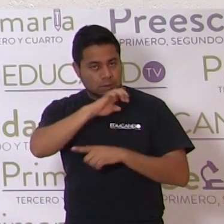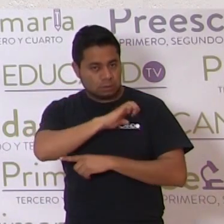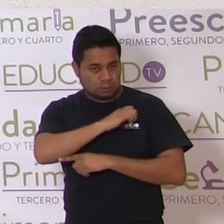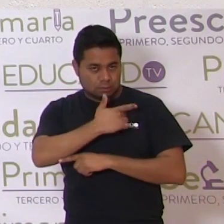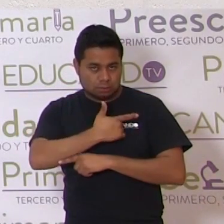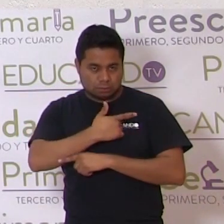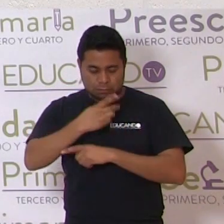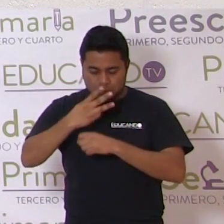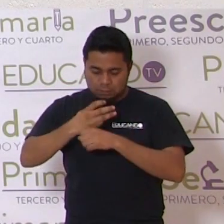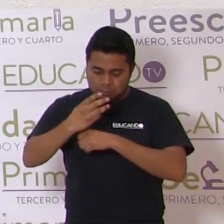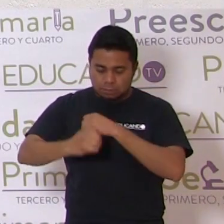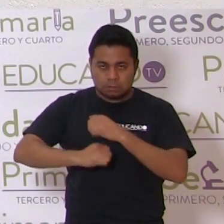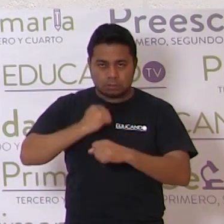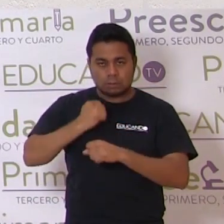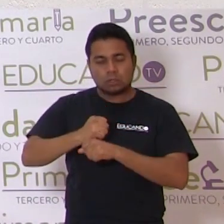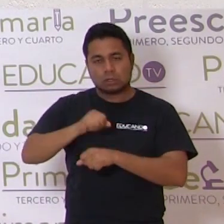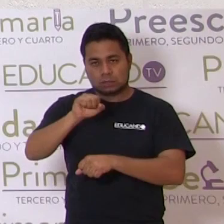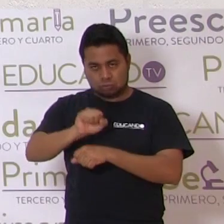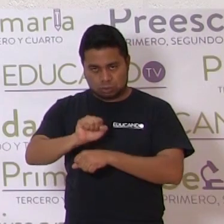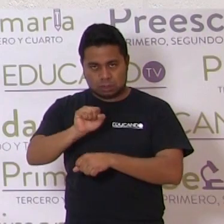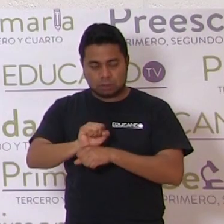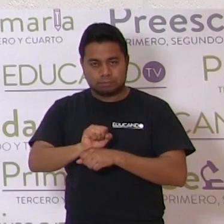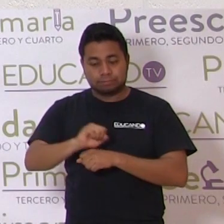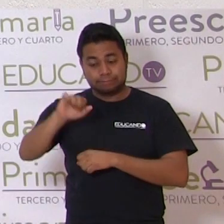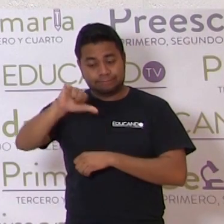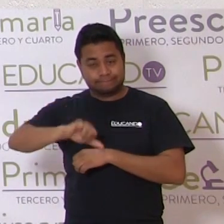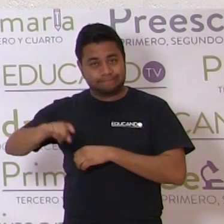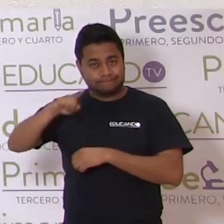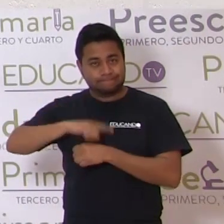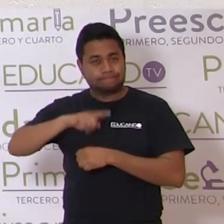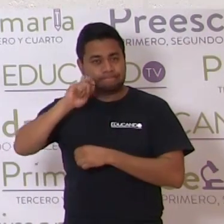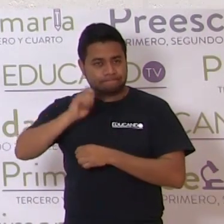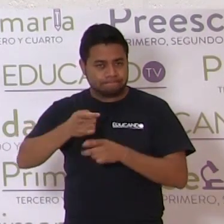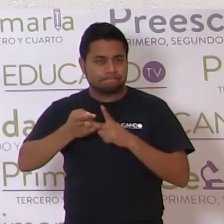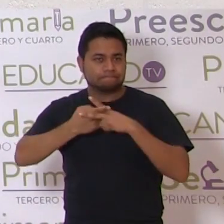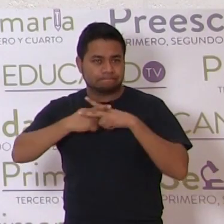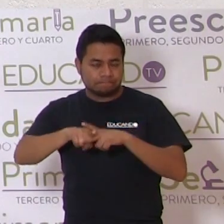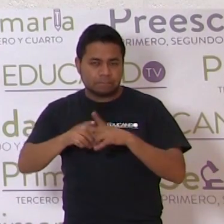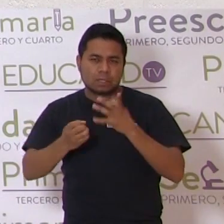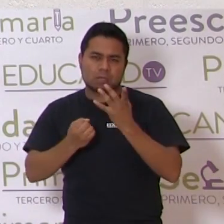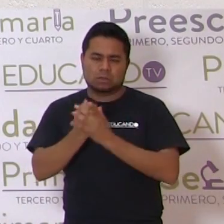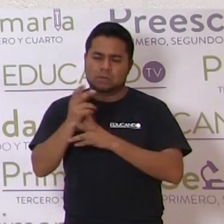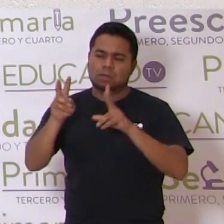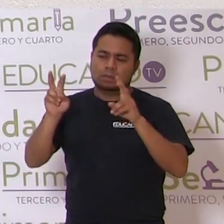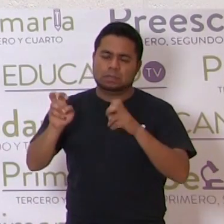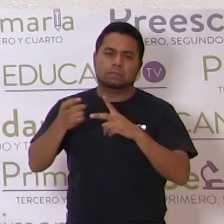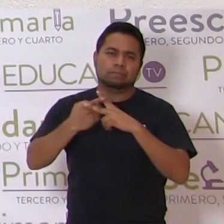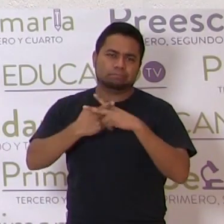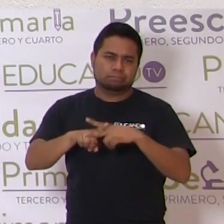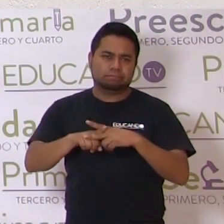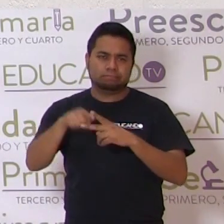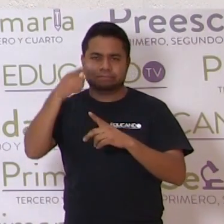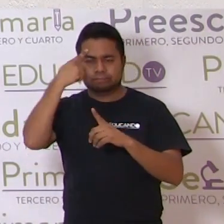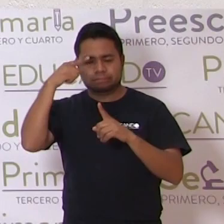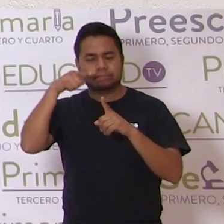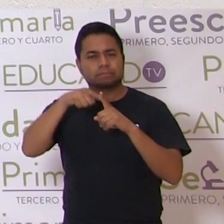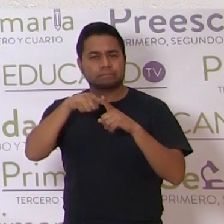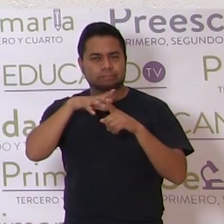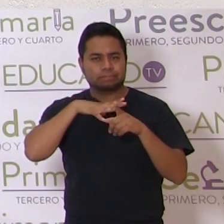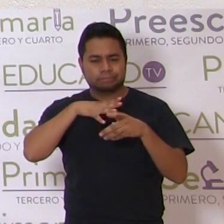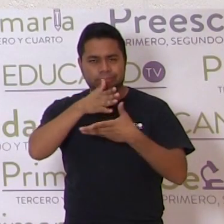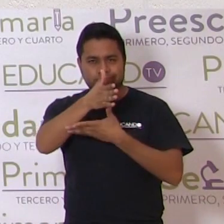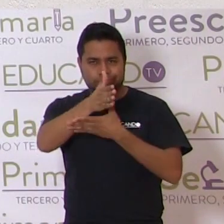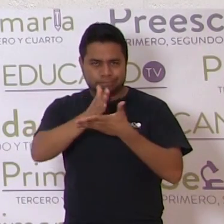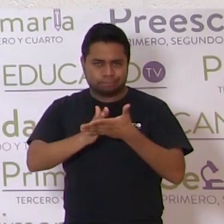español tercer grado. El día de hoy vamos a iniciar un nuevo tema que va a estar dividido en